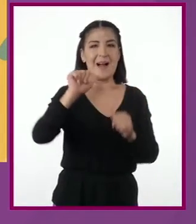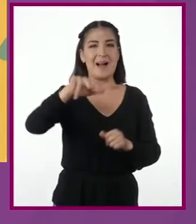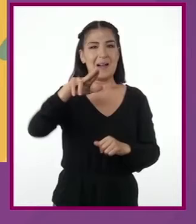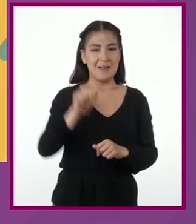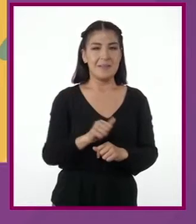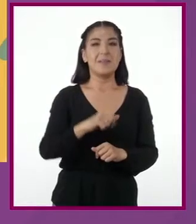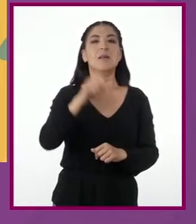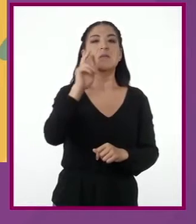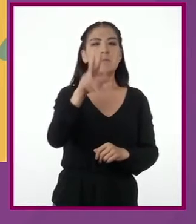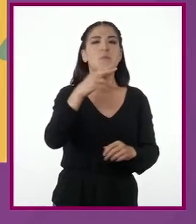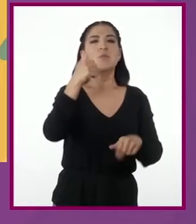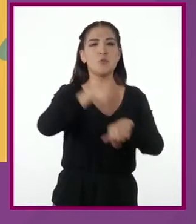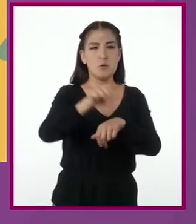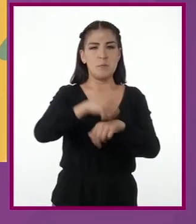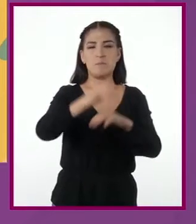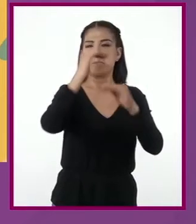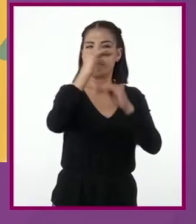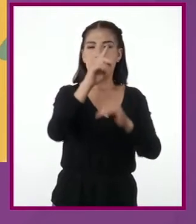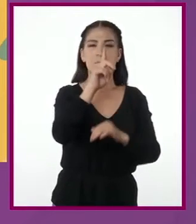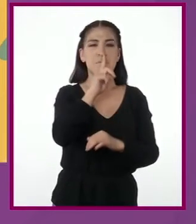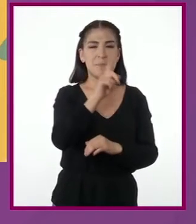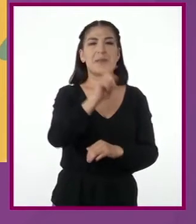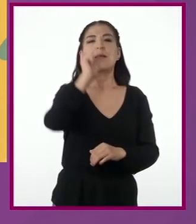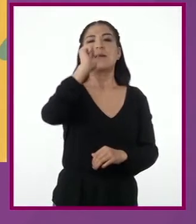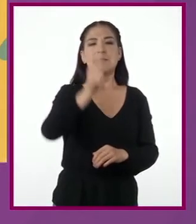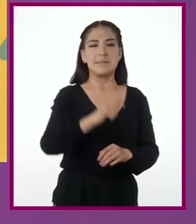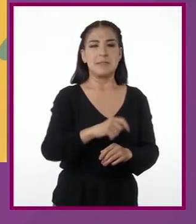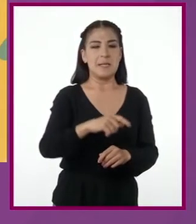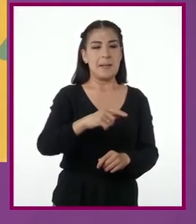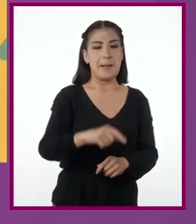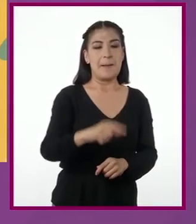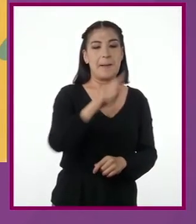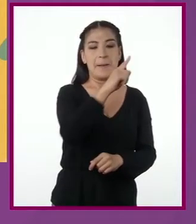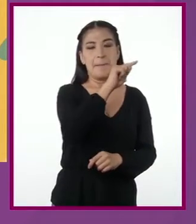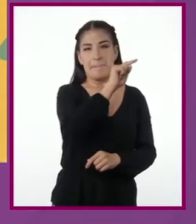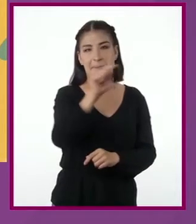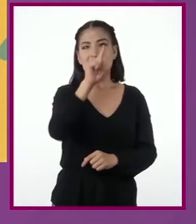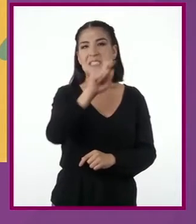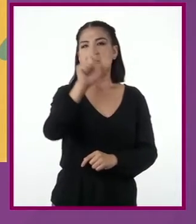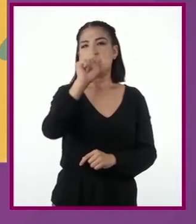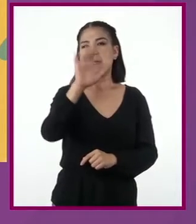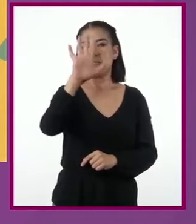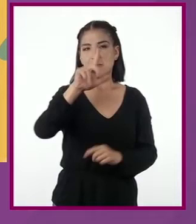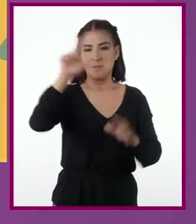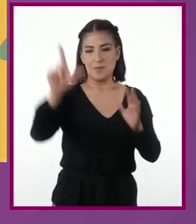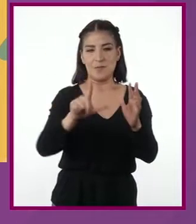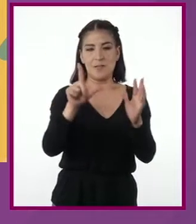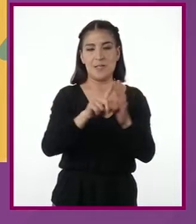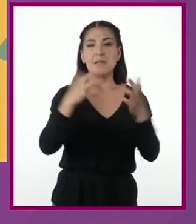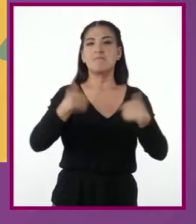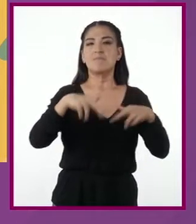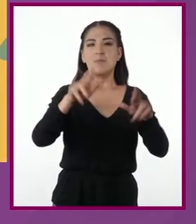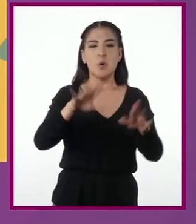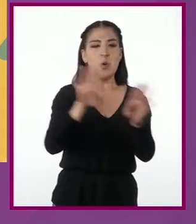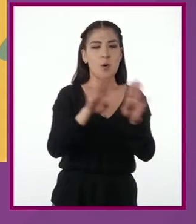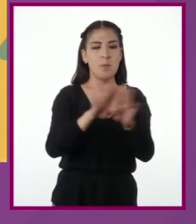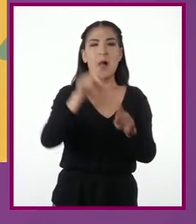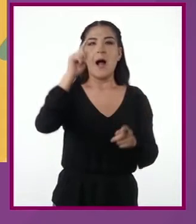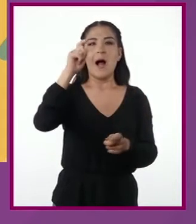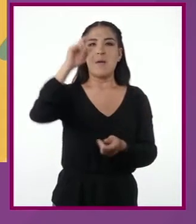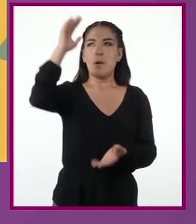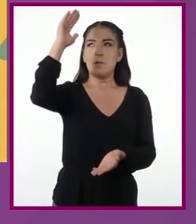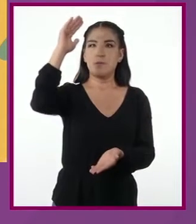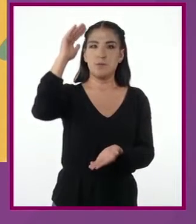representada con números negativos, es decir, menos 125 litros. Representa el consumo de agua por